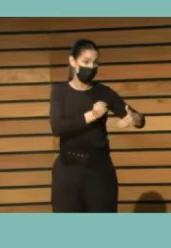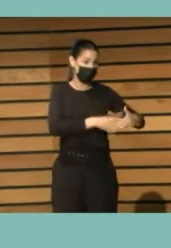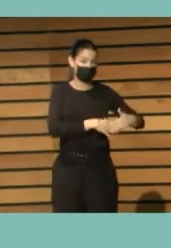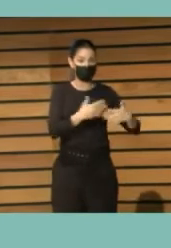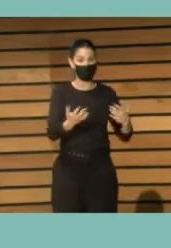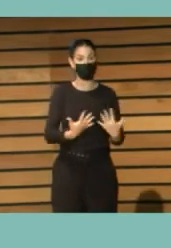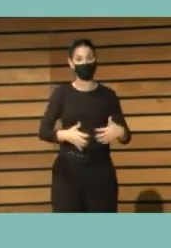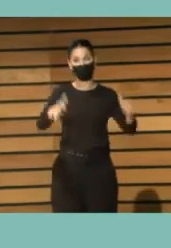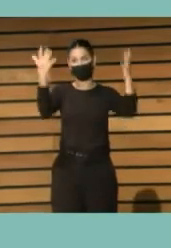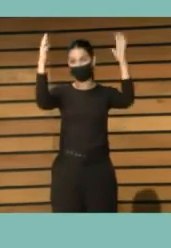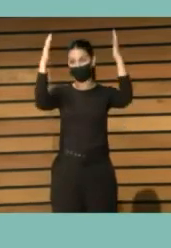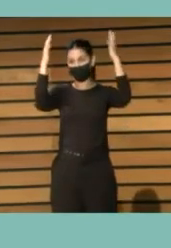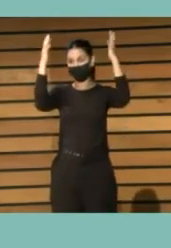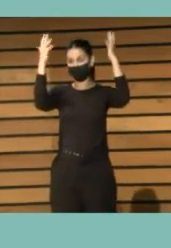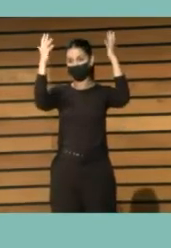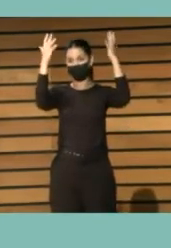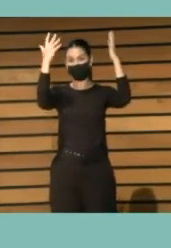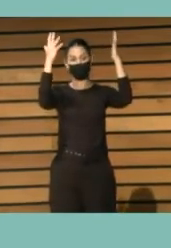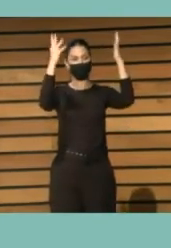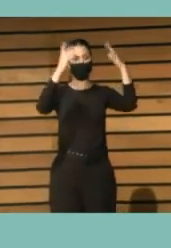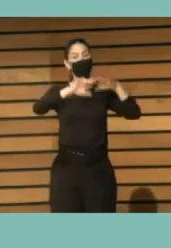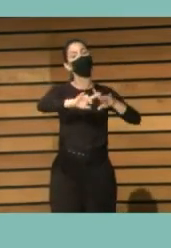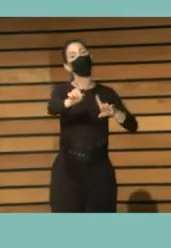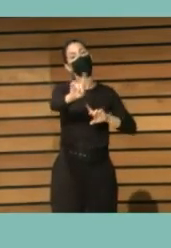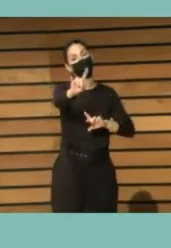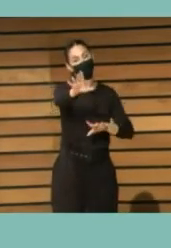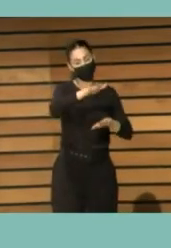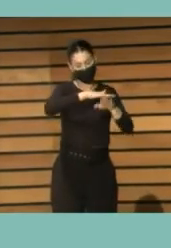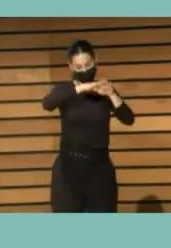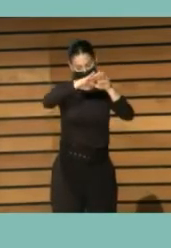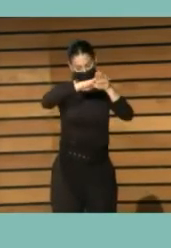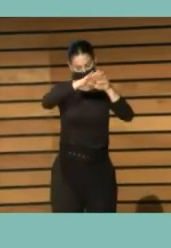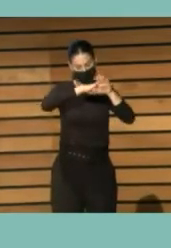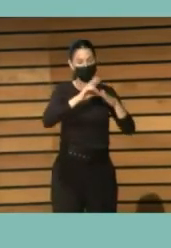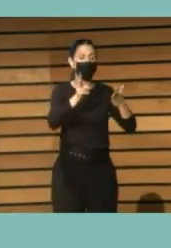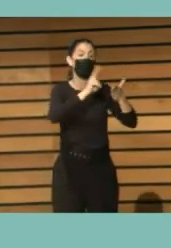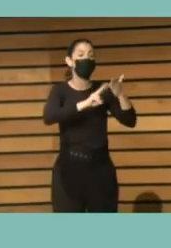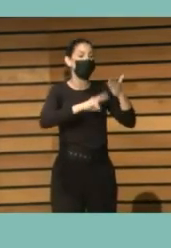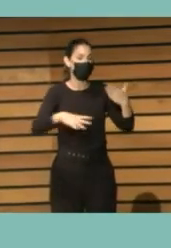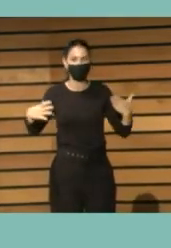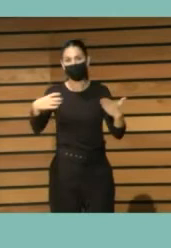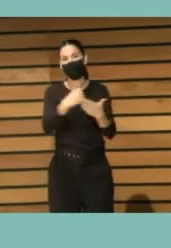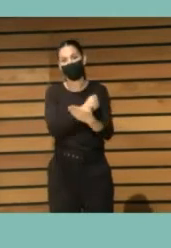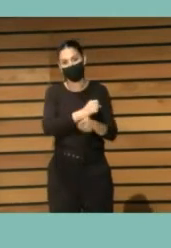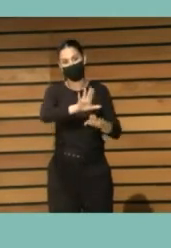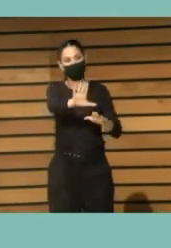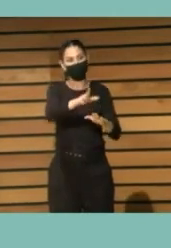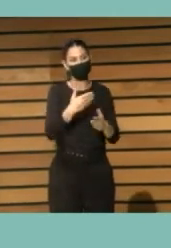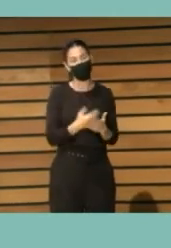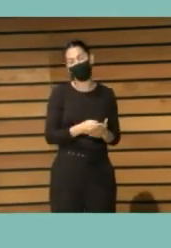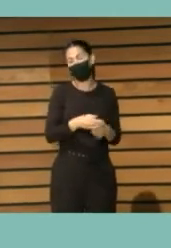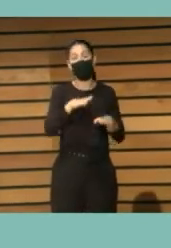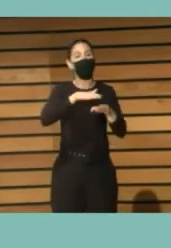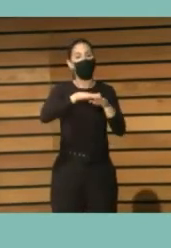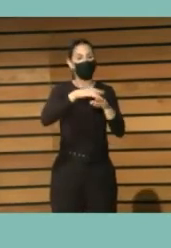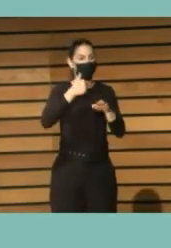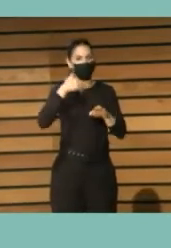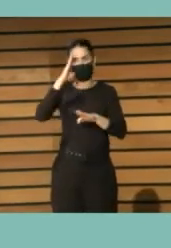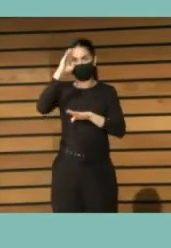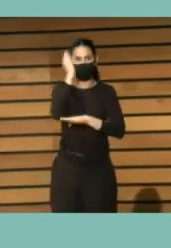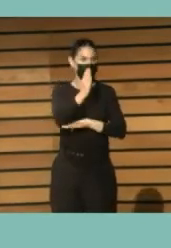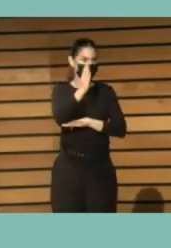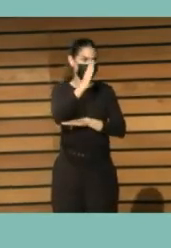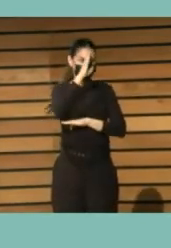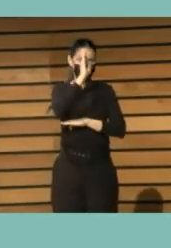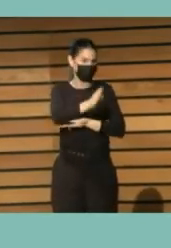Bueno, no, leemos de todo, vamos, no me voy a poner tan drástica, pero que bueno, recomiendo por